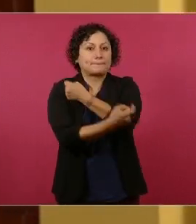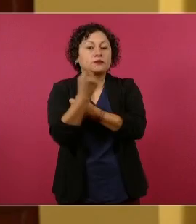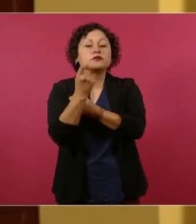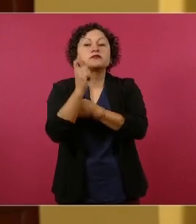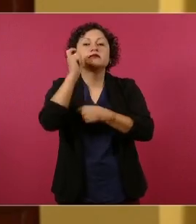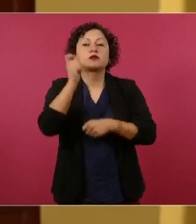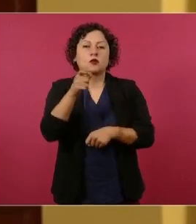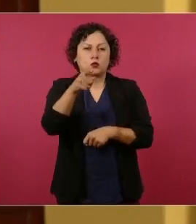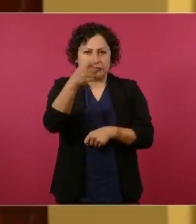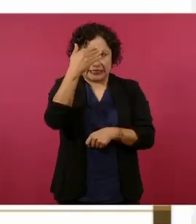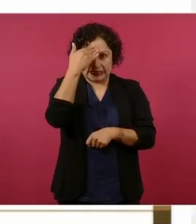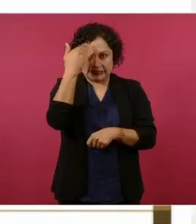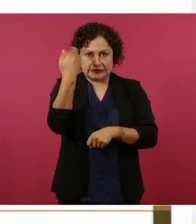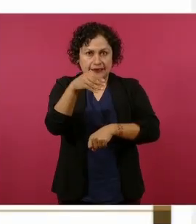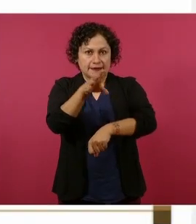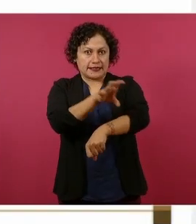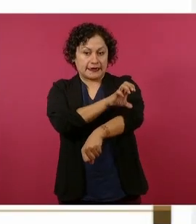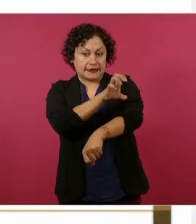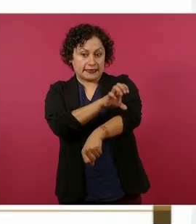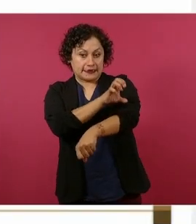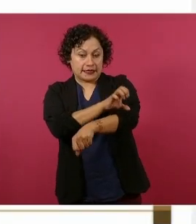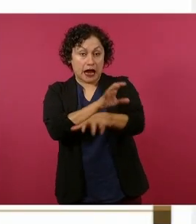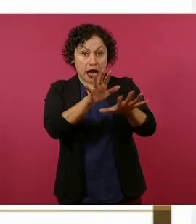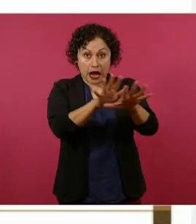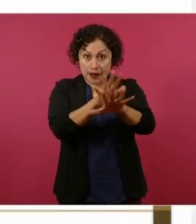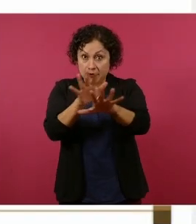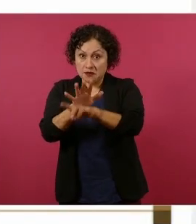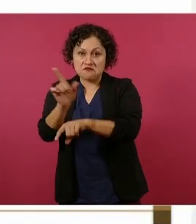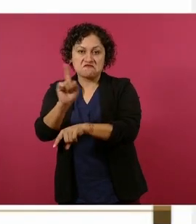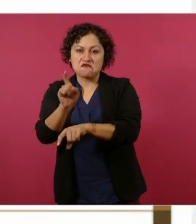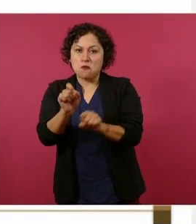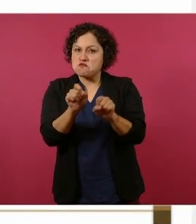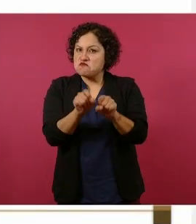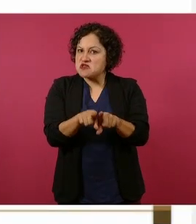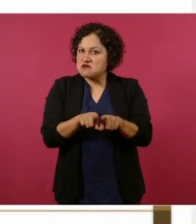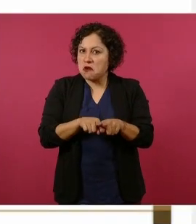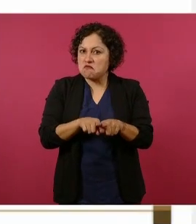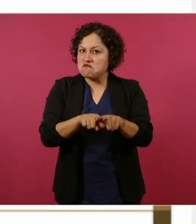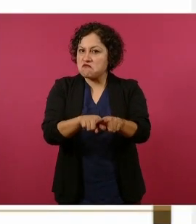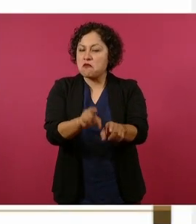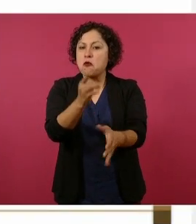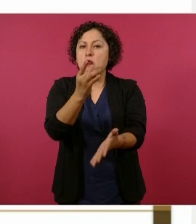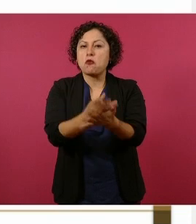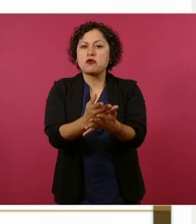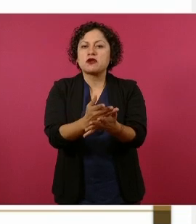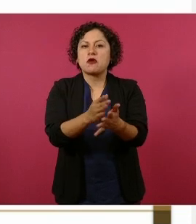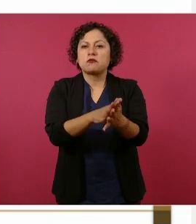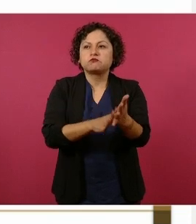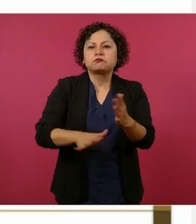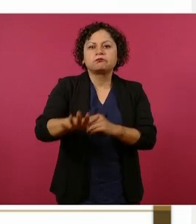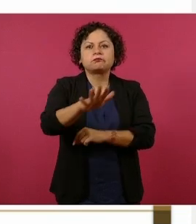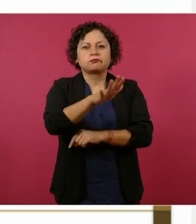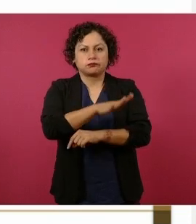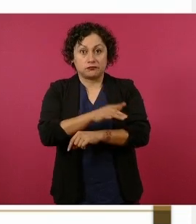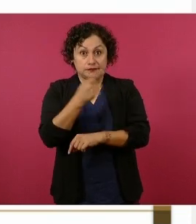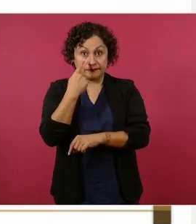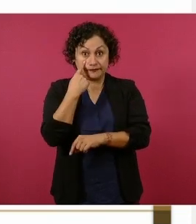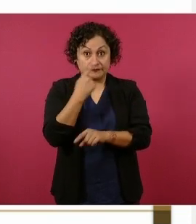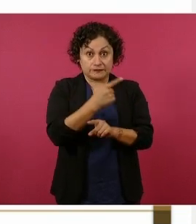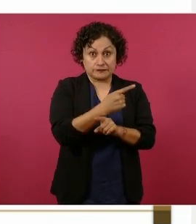se crea ni se destruye, solo se transforma, entonces tiene que ser de manera inmediata, sucede en tiempo real. Cuando la demanda